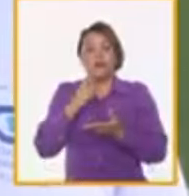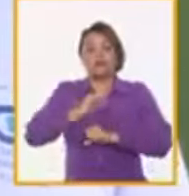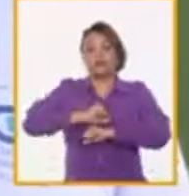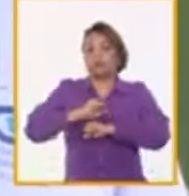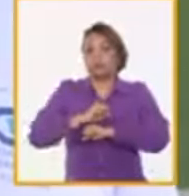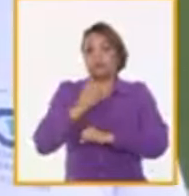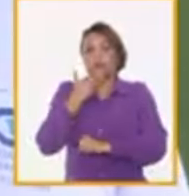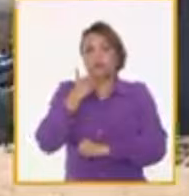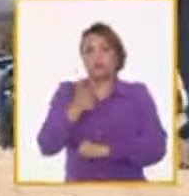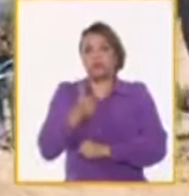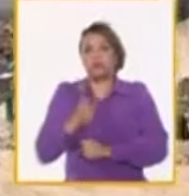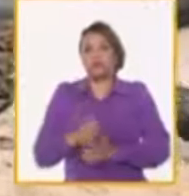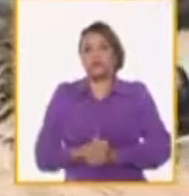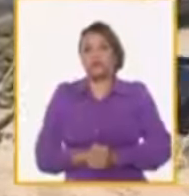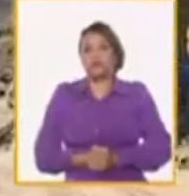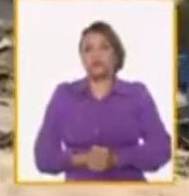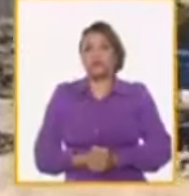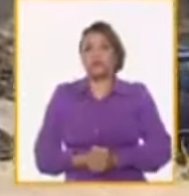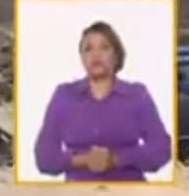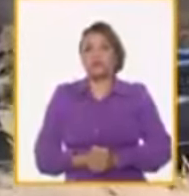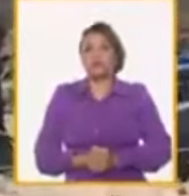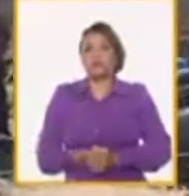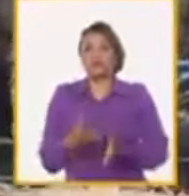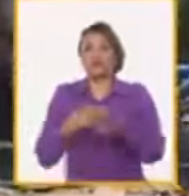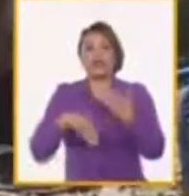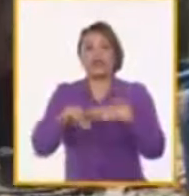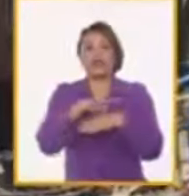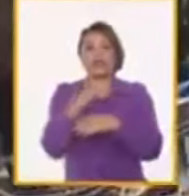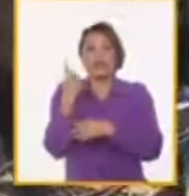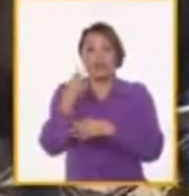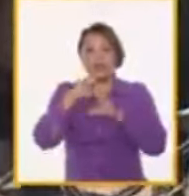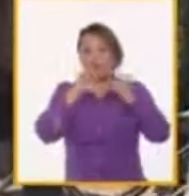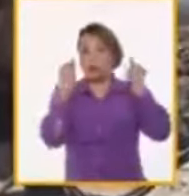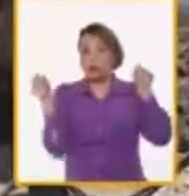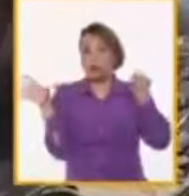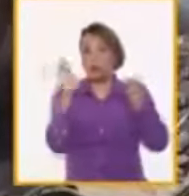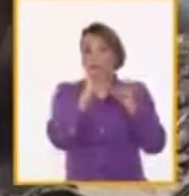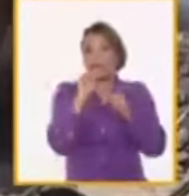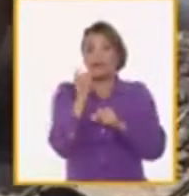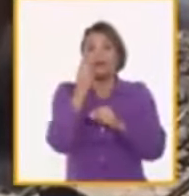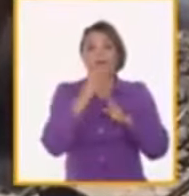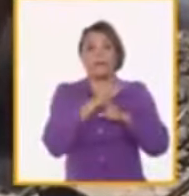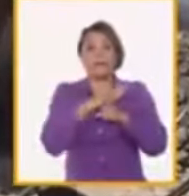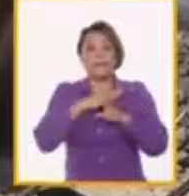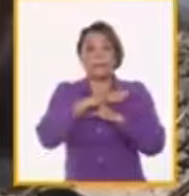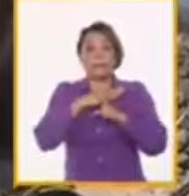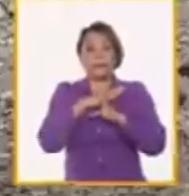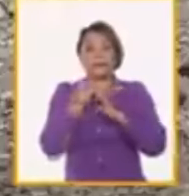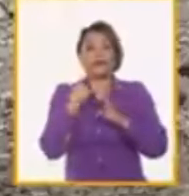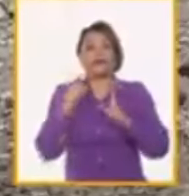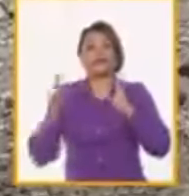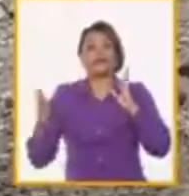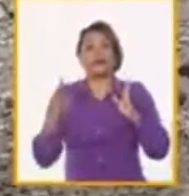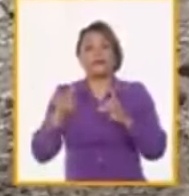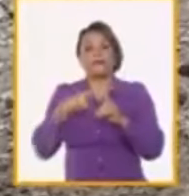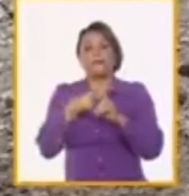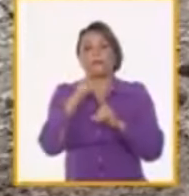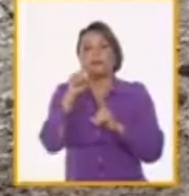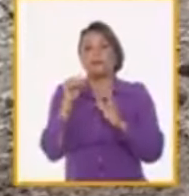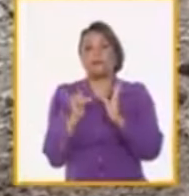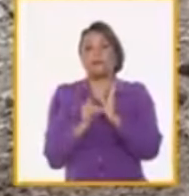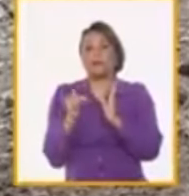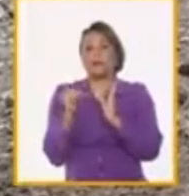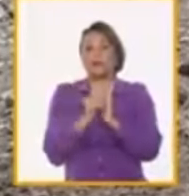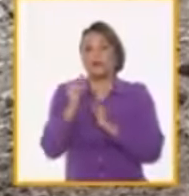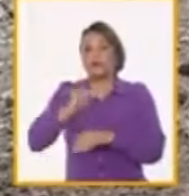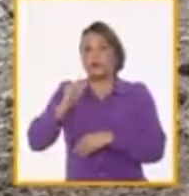capacidad de caudal aún mayor. A nivel de nación, en la primera mitad del año, Más de 1 millón de personas han